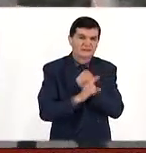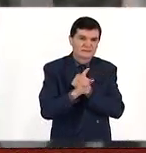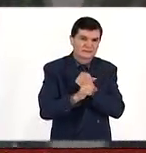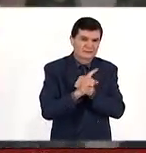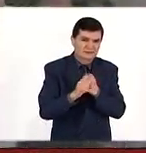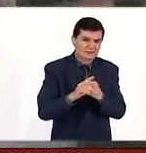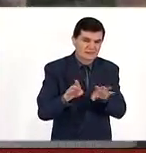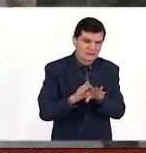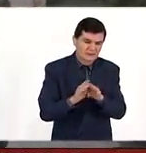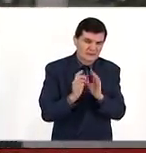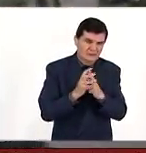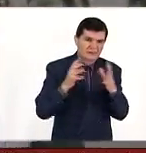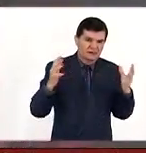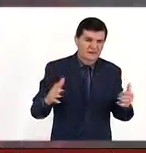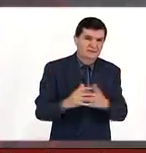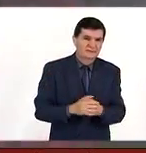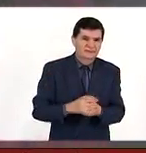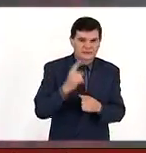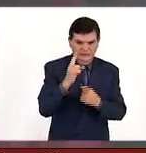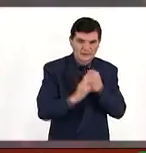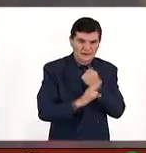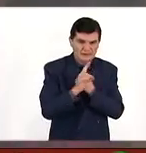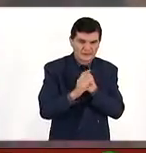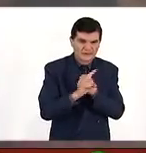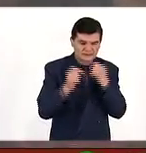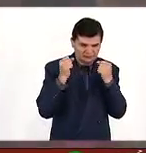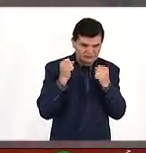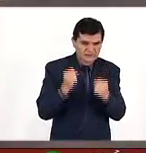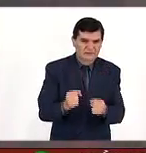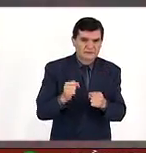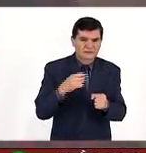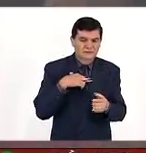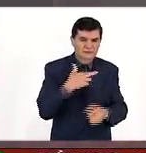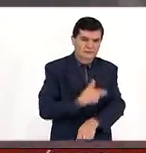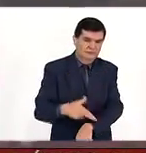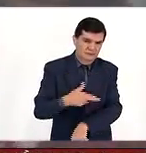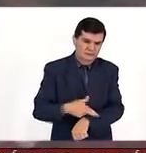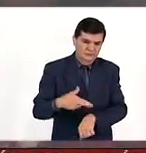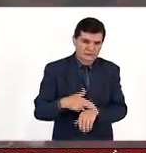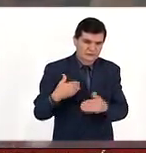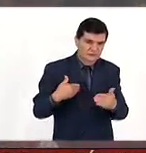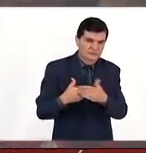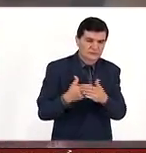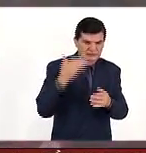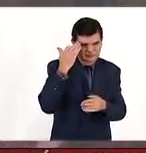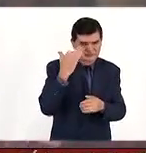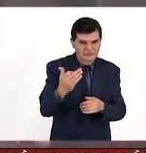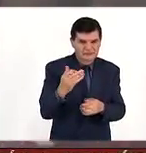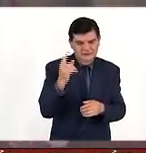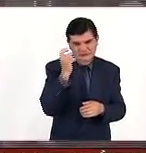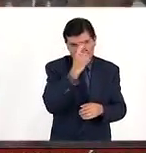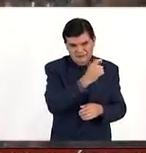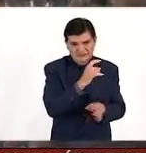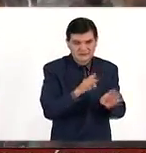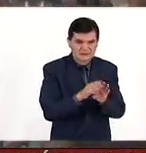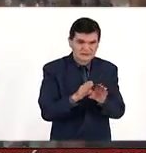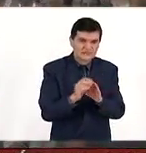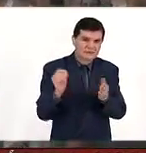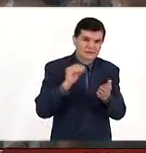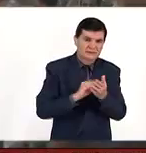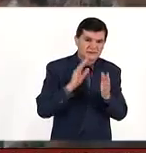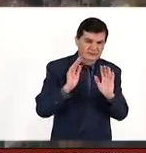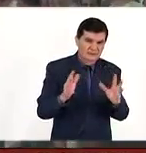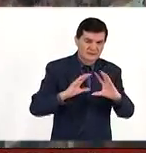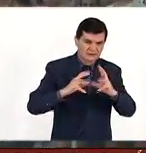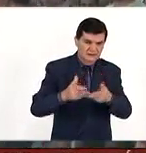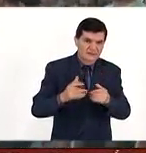magnitud muy grande un problema que seguramente no se va a resolver en el corto tiempo es difícil repito tendríamos que tener una